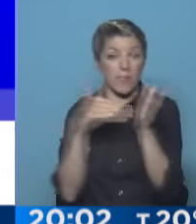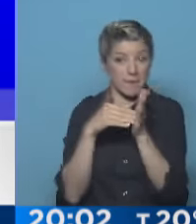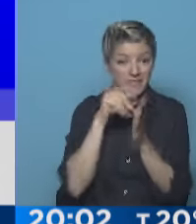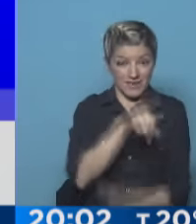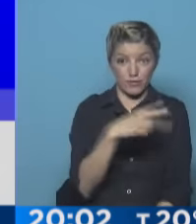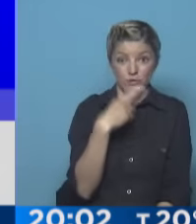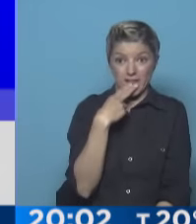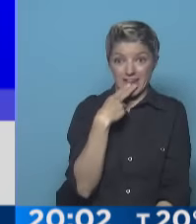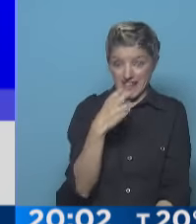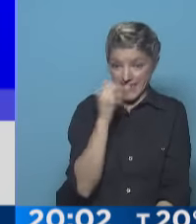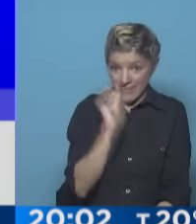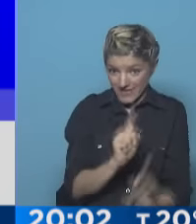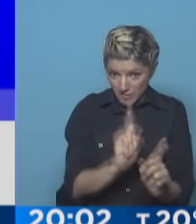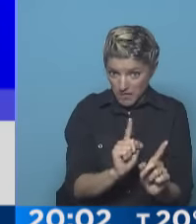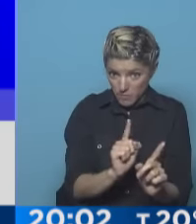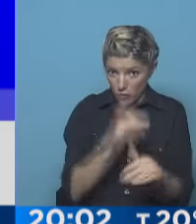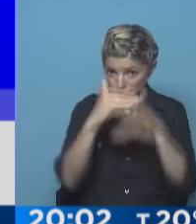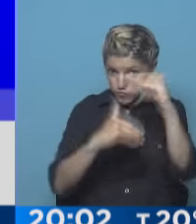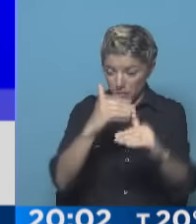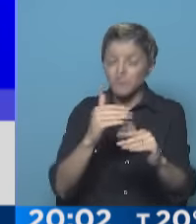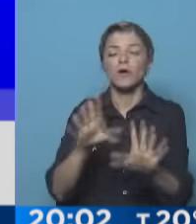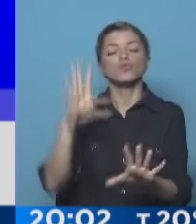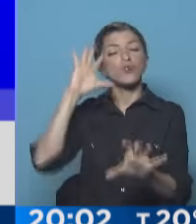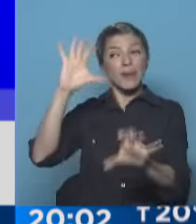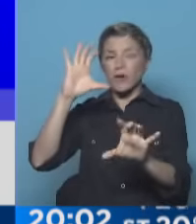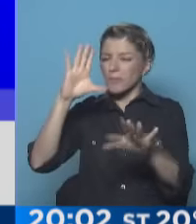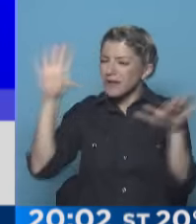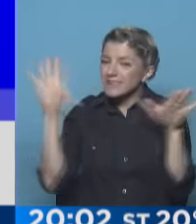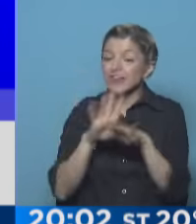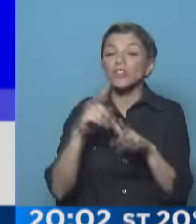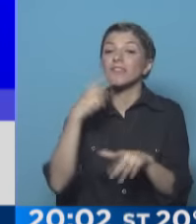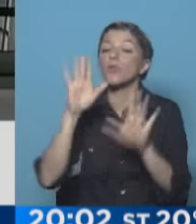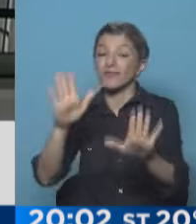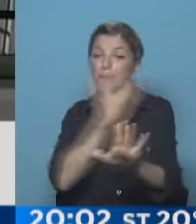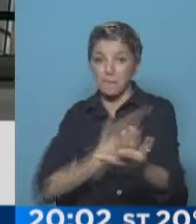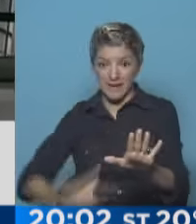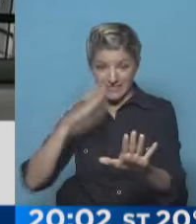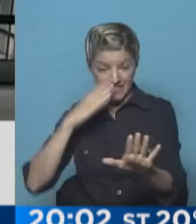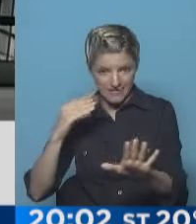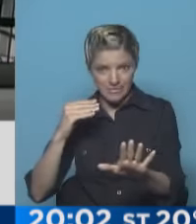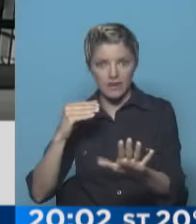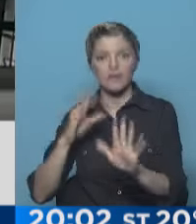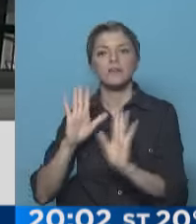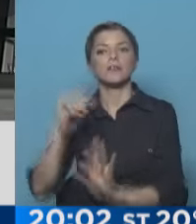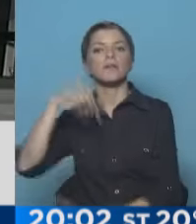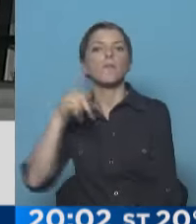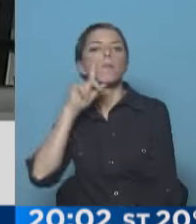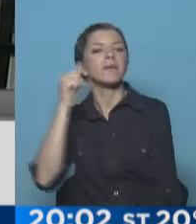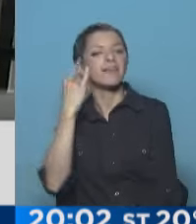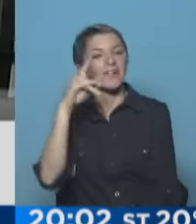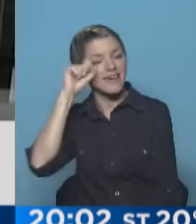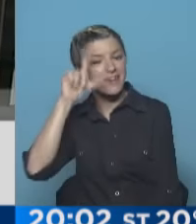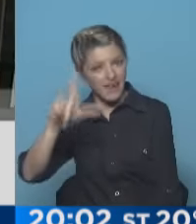energía eh que hay en ese país recuerdo muy bien que nuestra presidenta le dijo eso y en y en Pos de eso Miguel galucho y su equipo asumió en